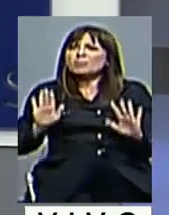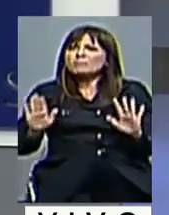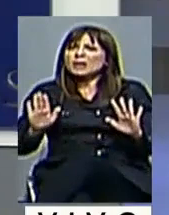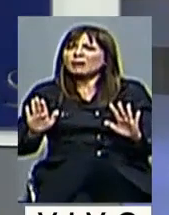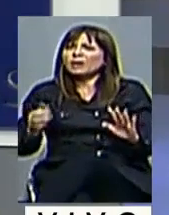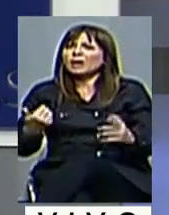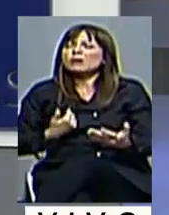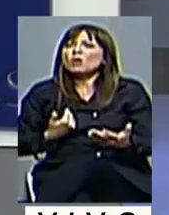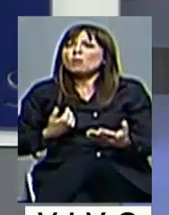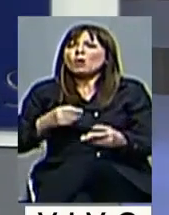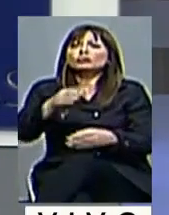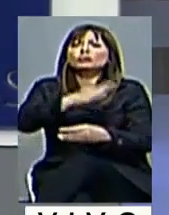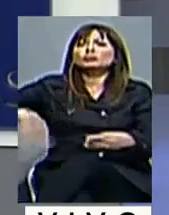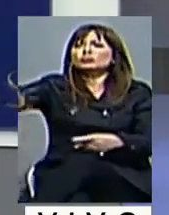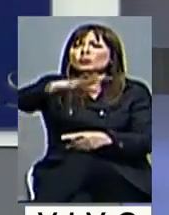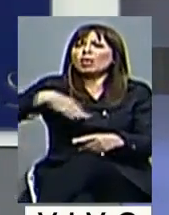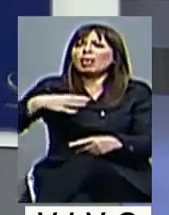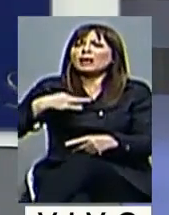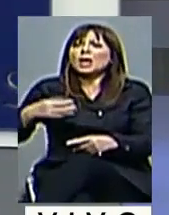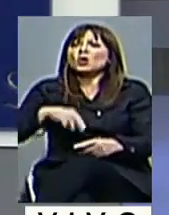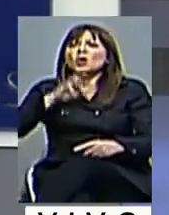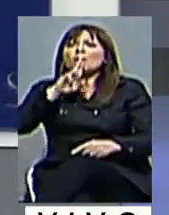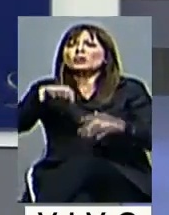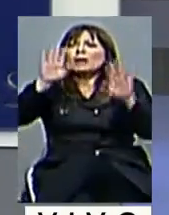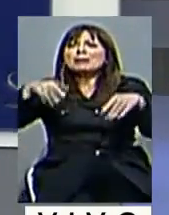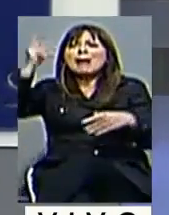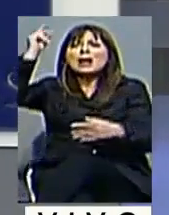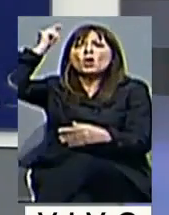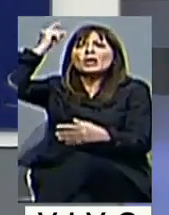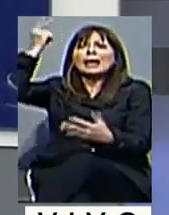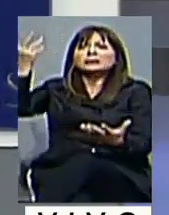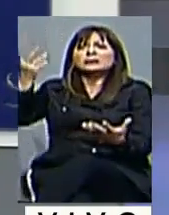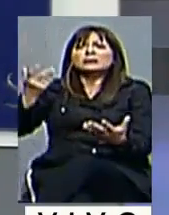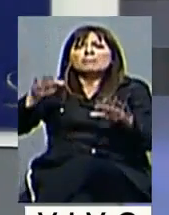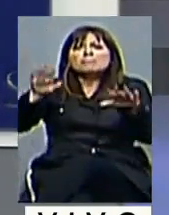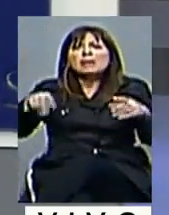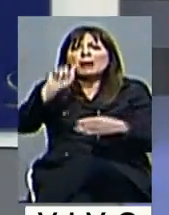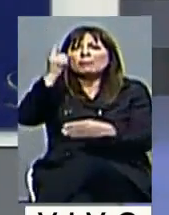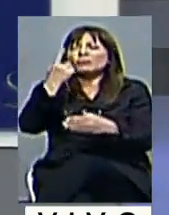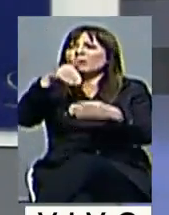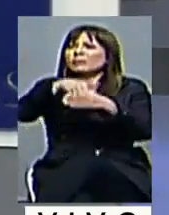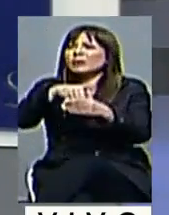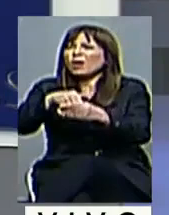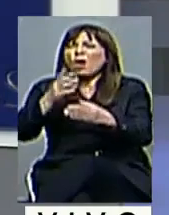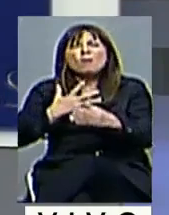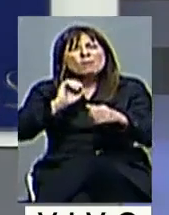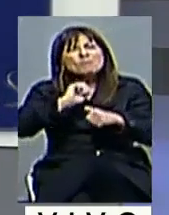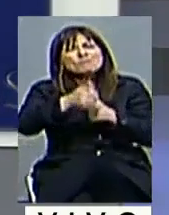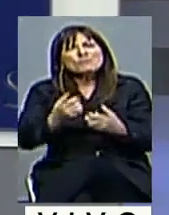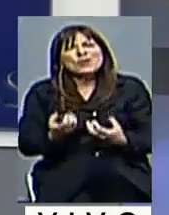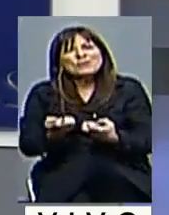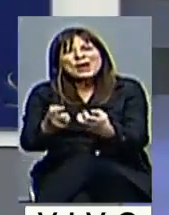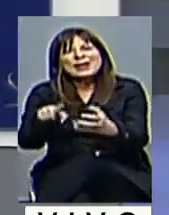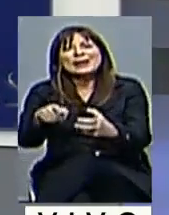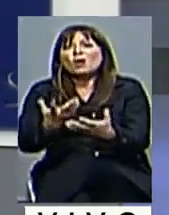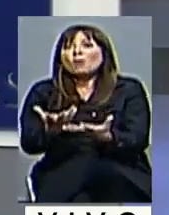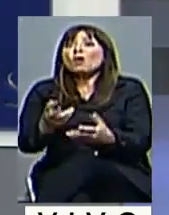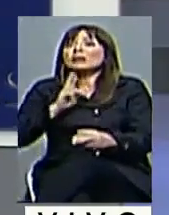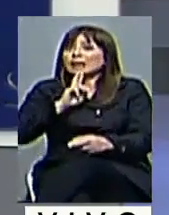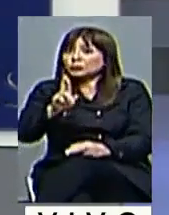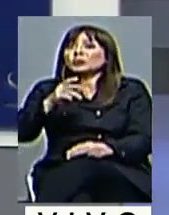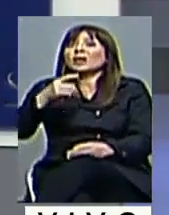una ciudadanía que no responde a las mismas lógicas de lo que fue la primera vuelta. Entonces señala desafíos, yo creo, y a la luz de los resultados también